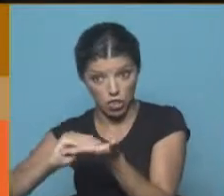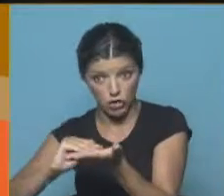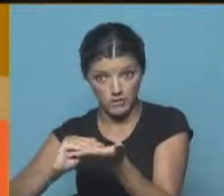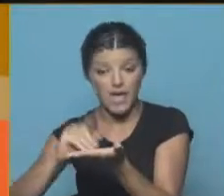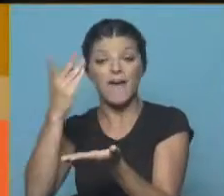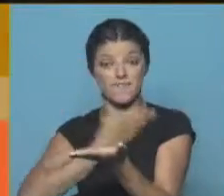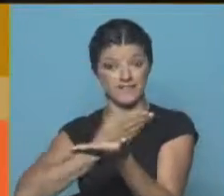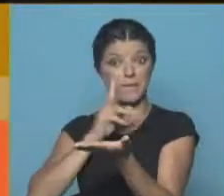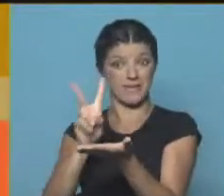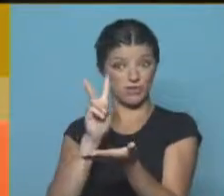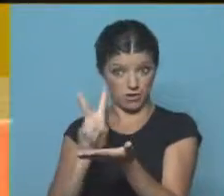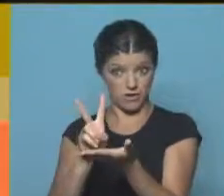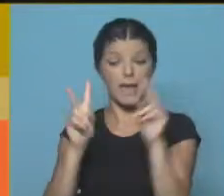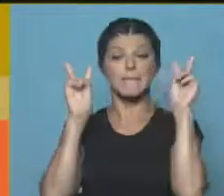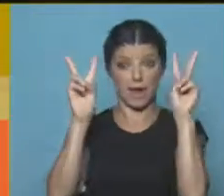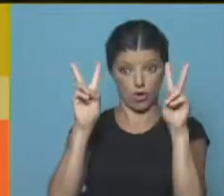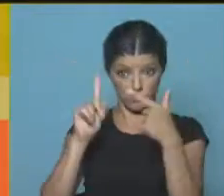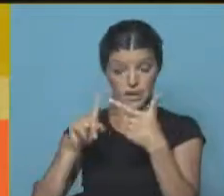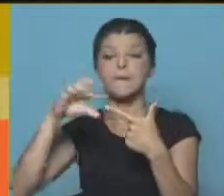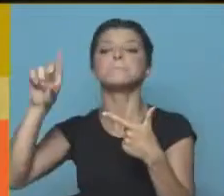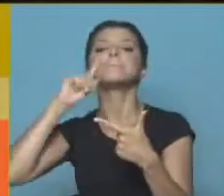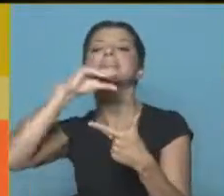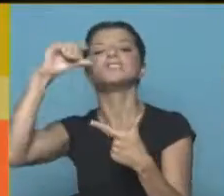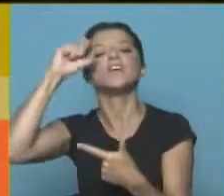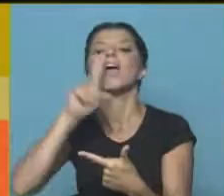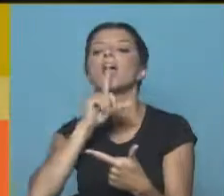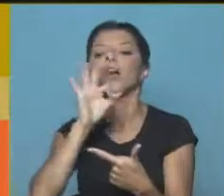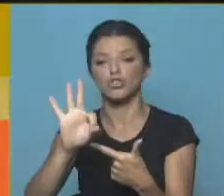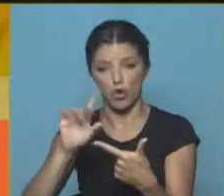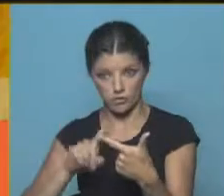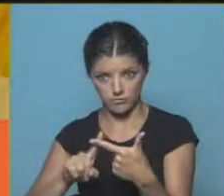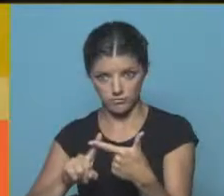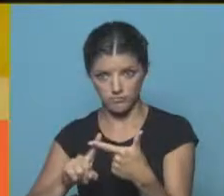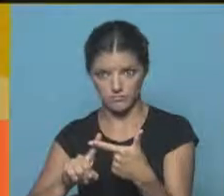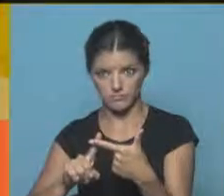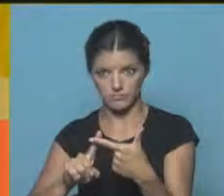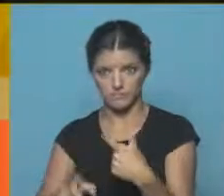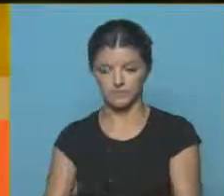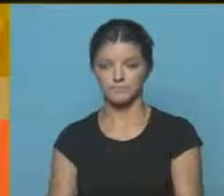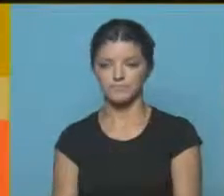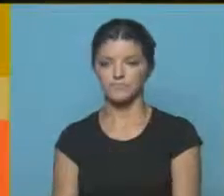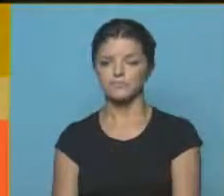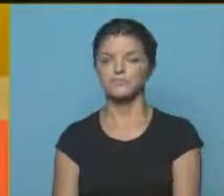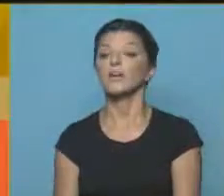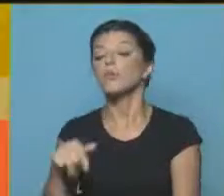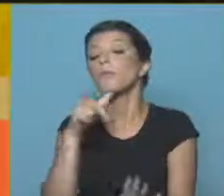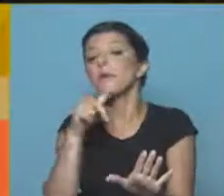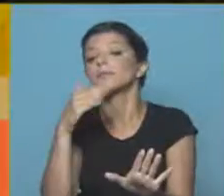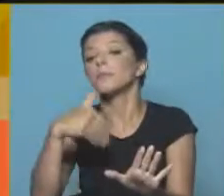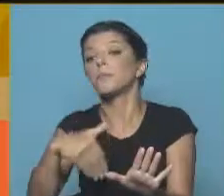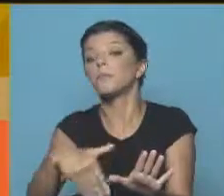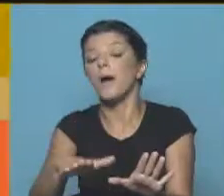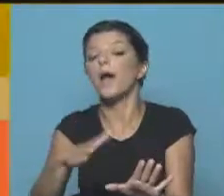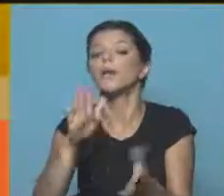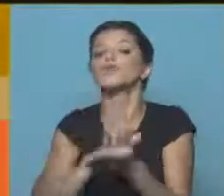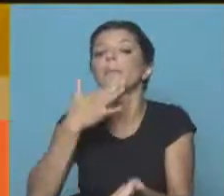para la Victoria PJ, que lidera Miguel Pichetto, y que se espera defina su situación o su posición en